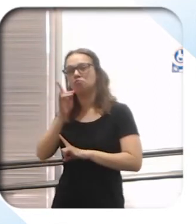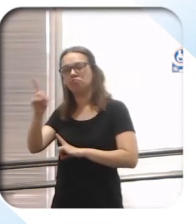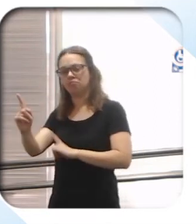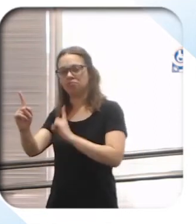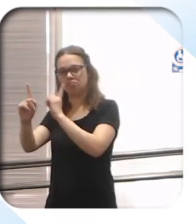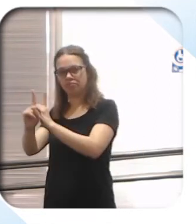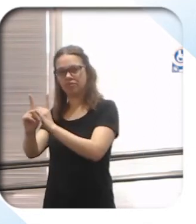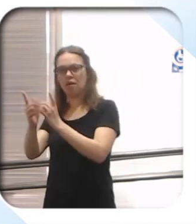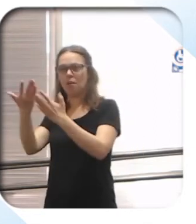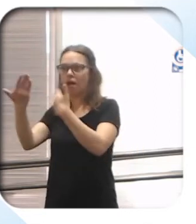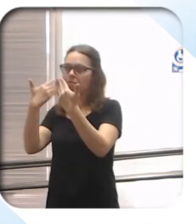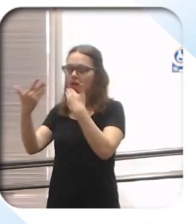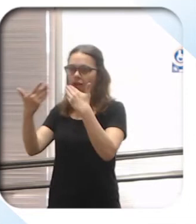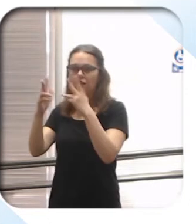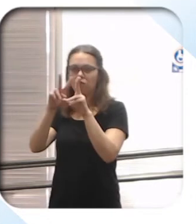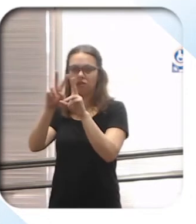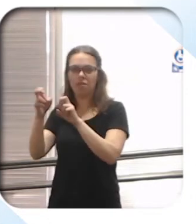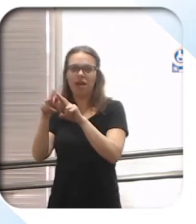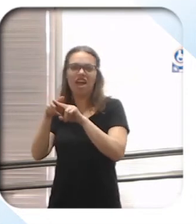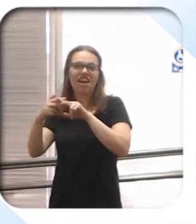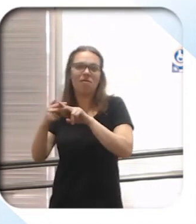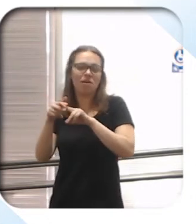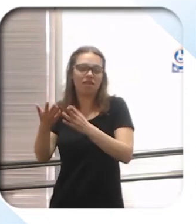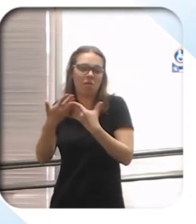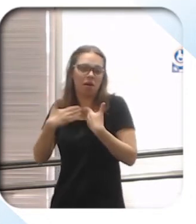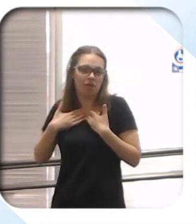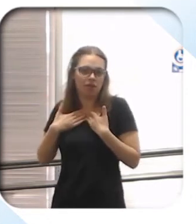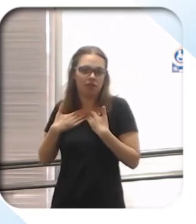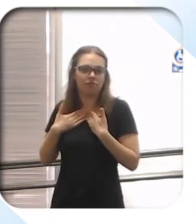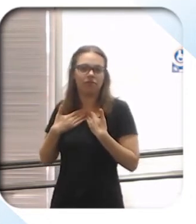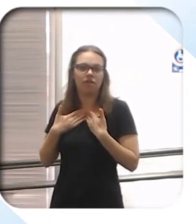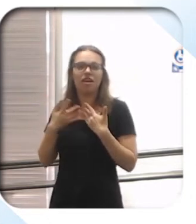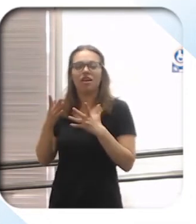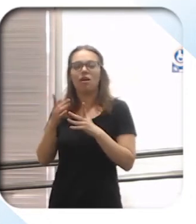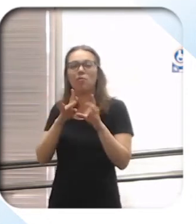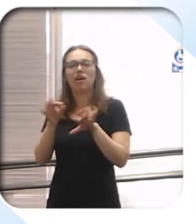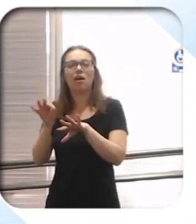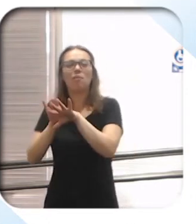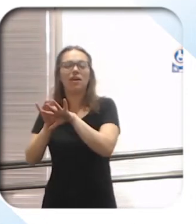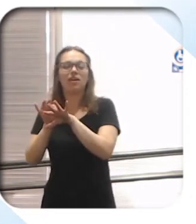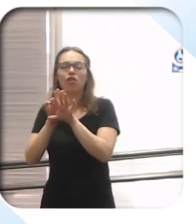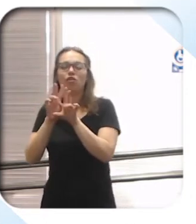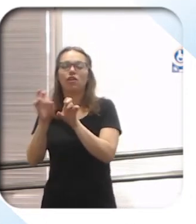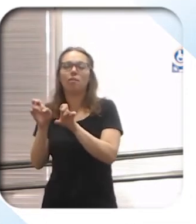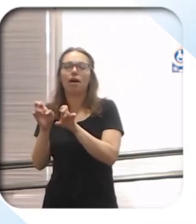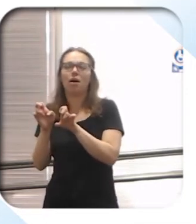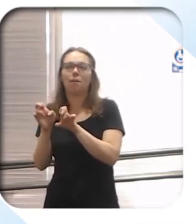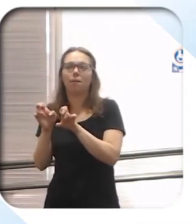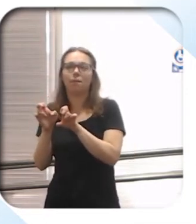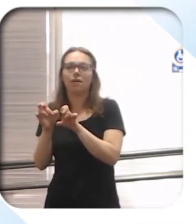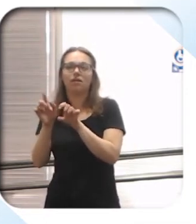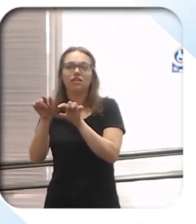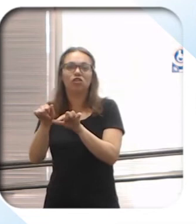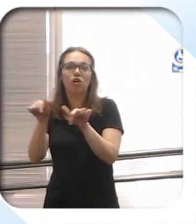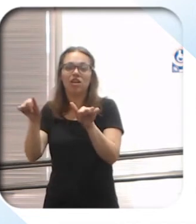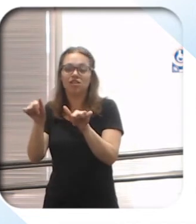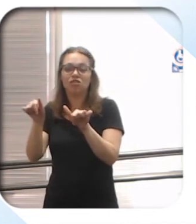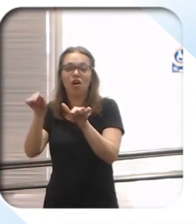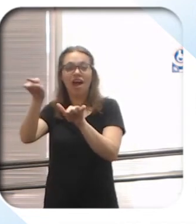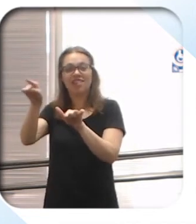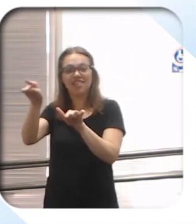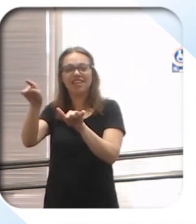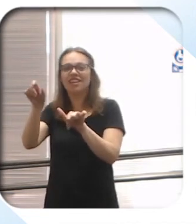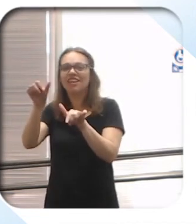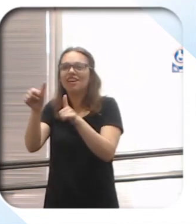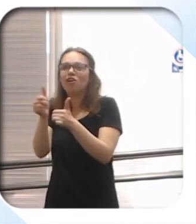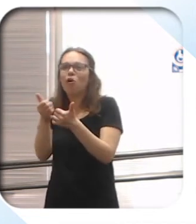algunos elementos médicos de qué pasa, más que lo médico que uno lo consigue, sino estas cosas que le pasan a él en la